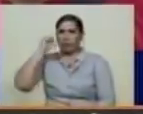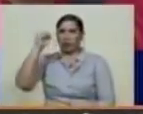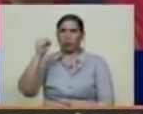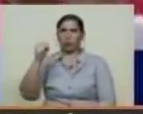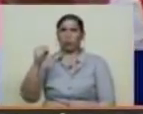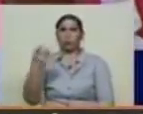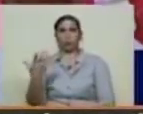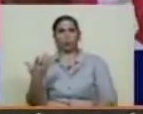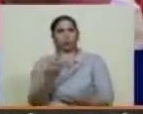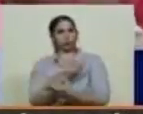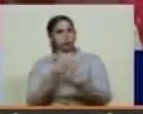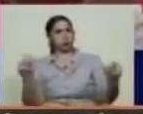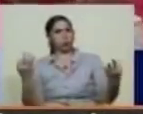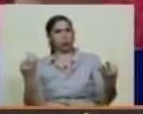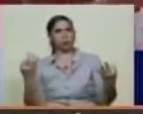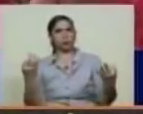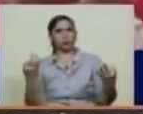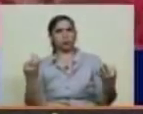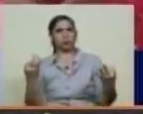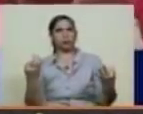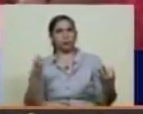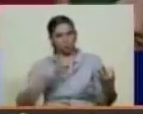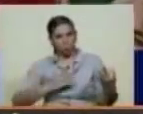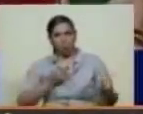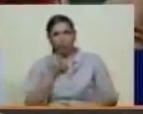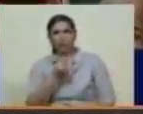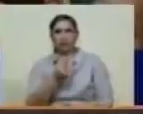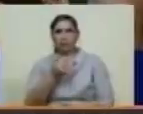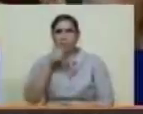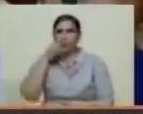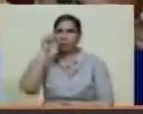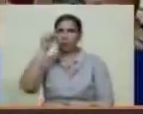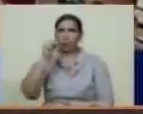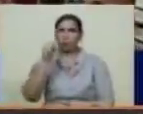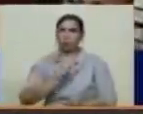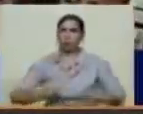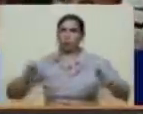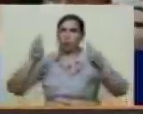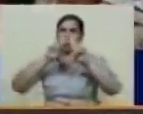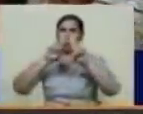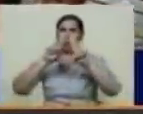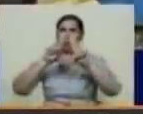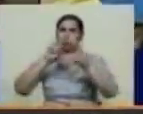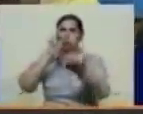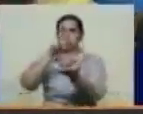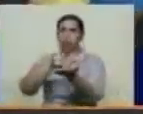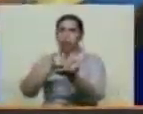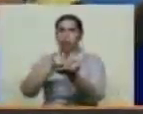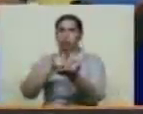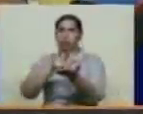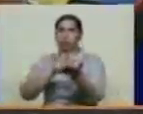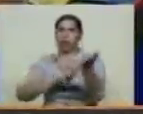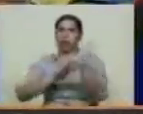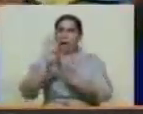eximido. Uno pudiera decir, Nicolás en la ONU obtuvo altas